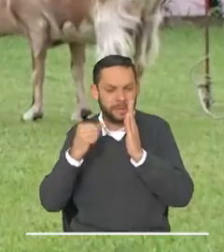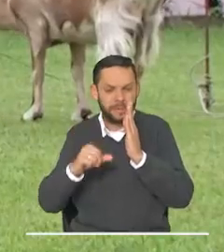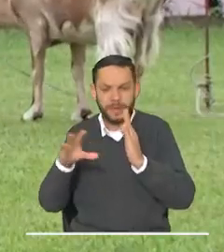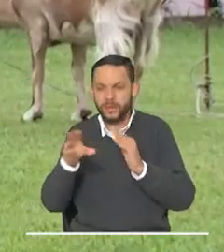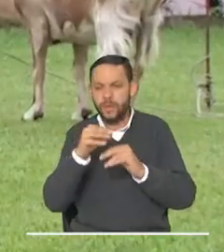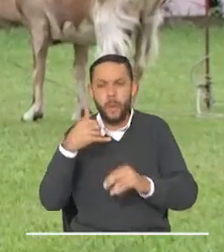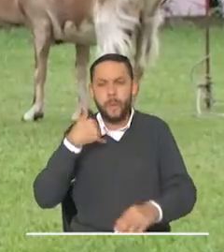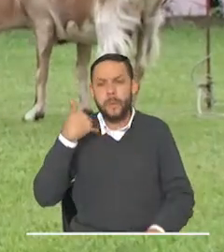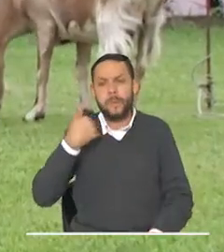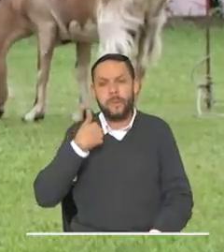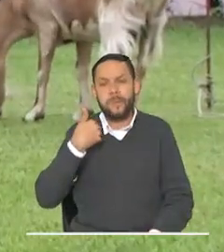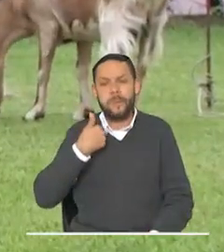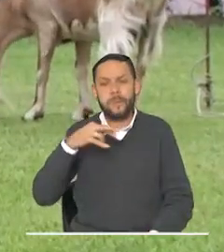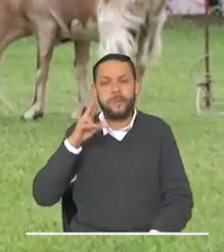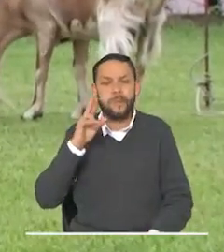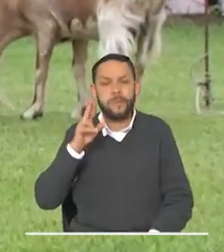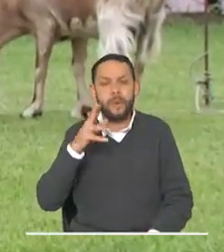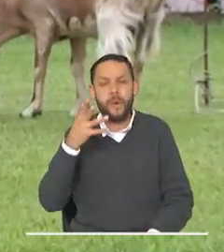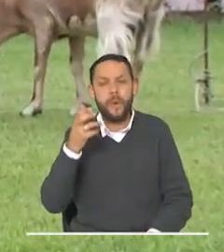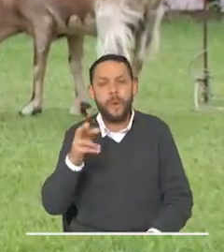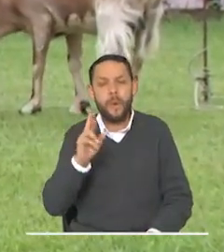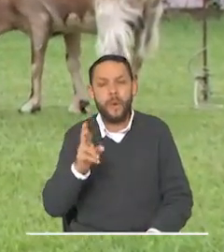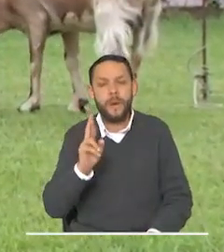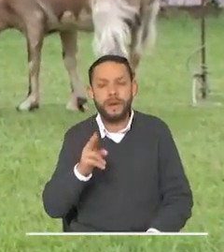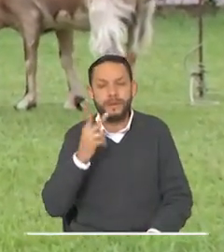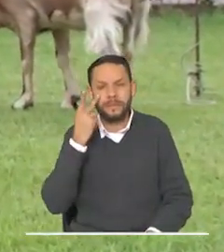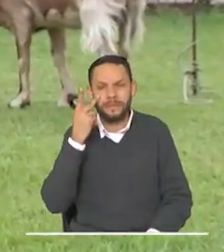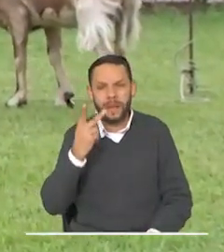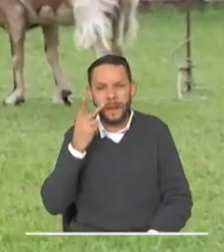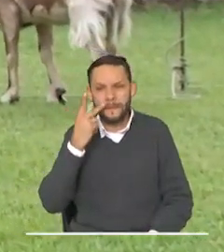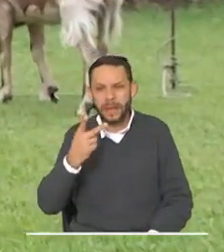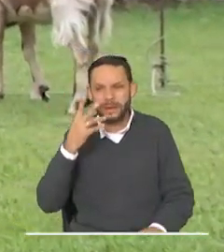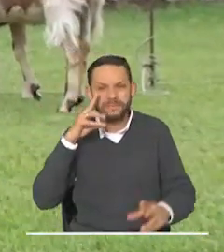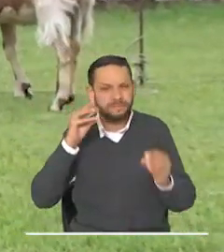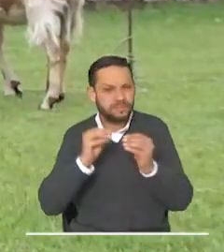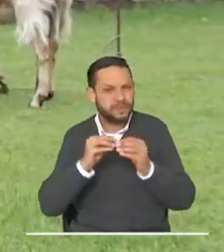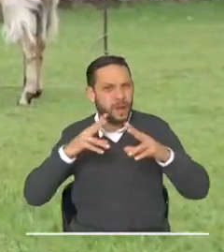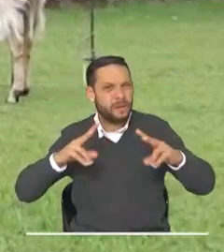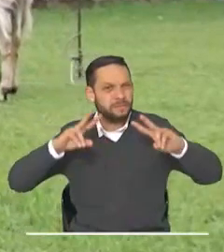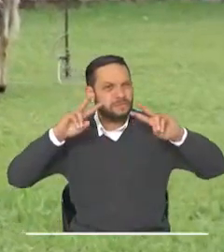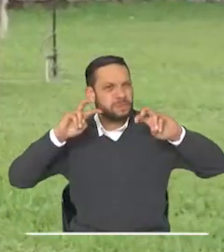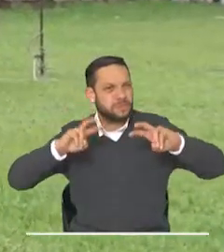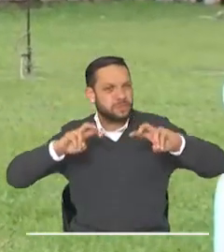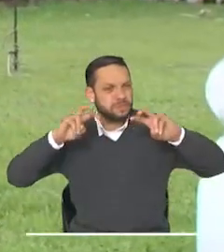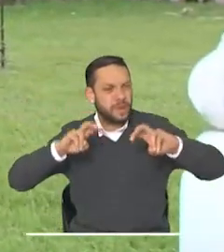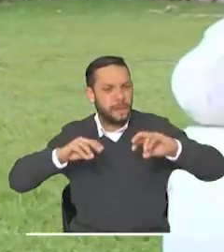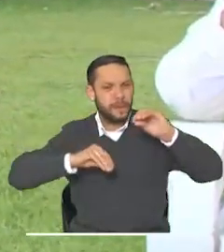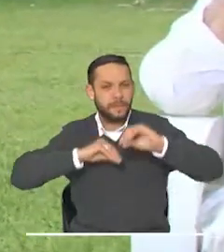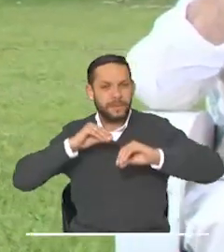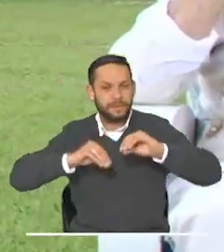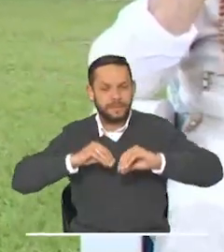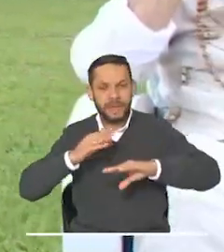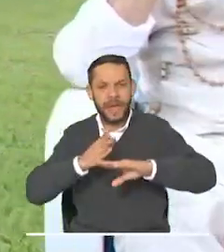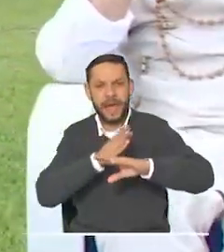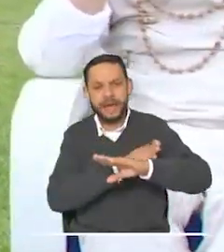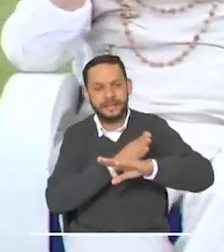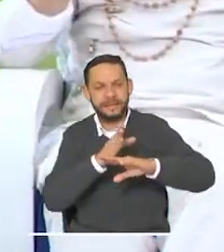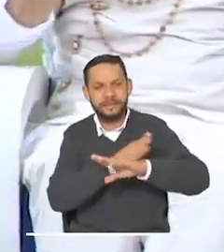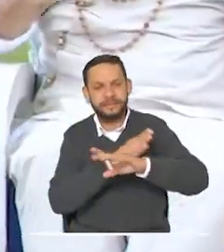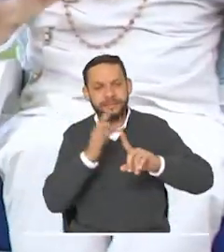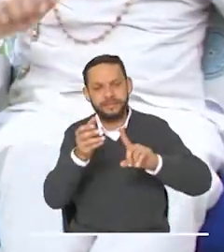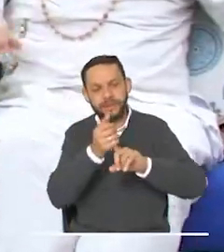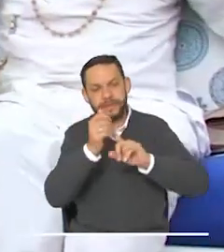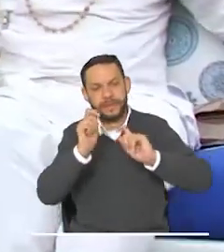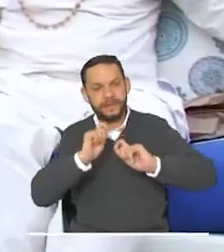jóvenes intentando encontrar un camino intentando reconocer su mundo intrasíquico antes de que sean diagnosticados con una